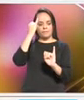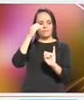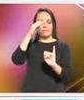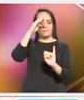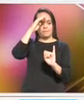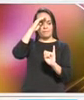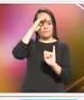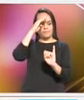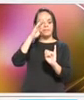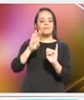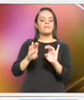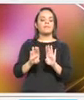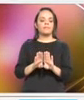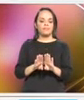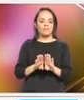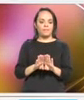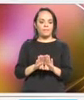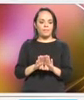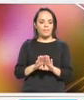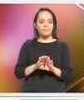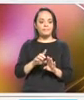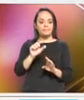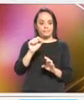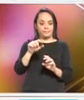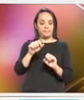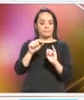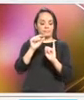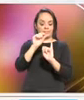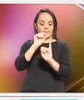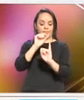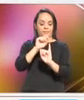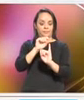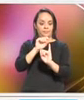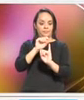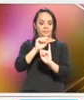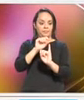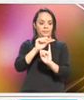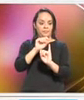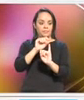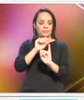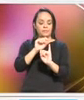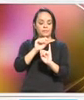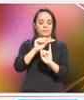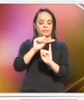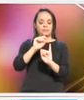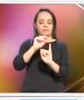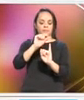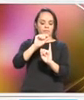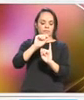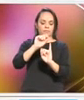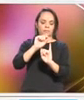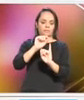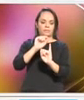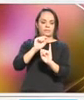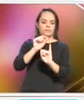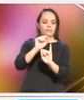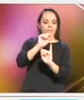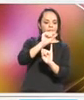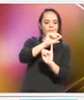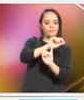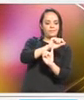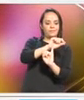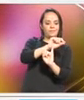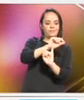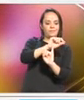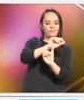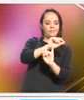sus pensamientos. También es un punto que no se encuentra precisamente debajo de la I, sino está movido un poco